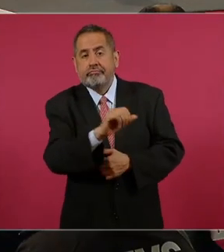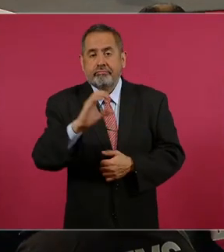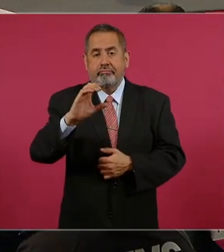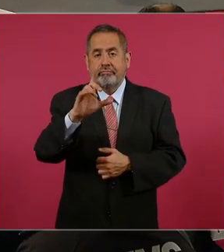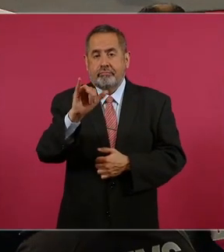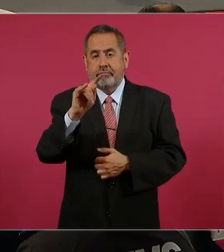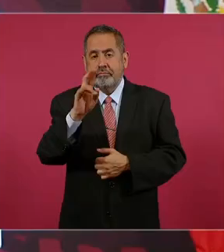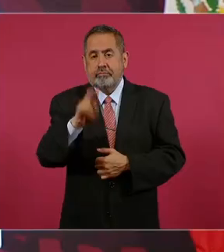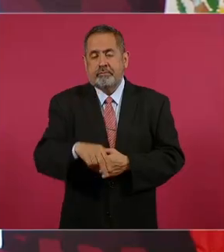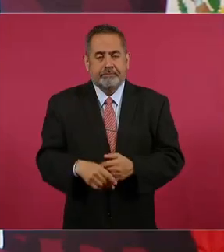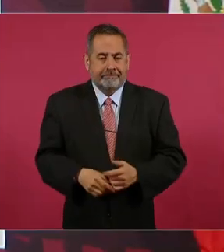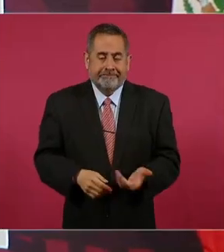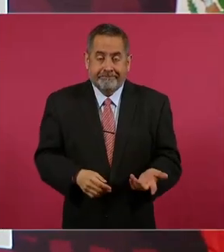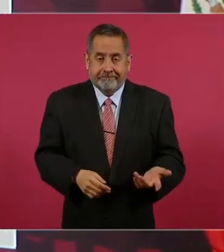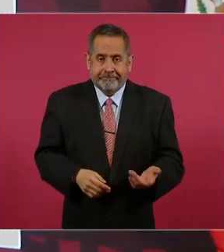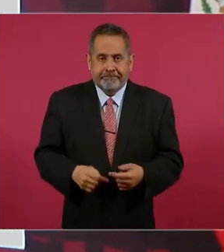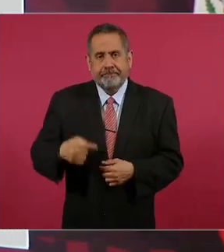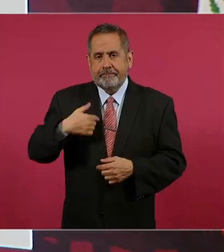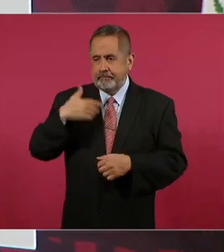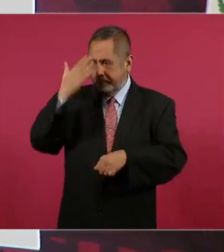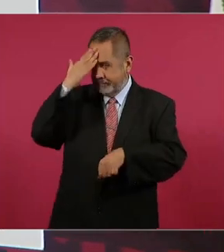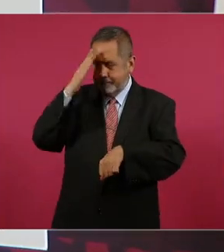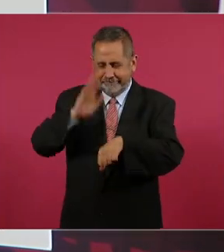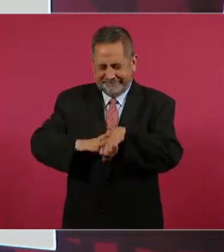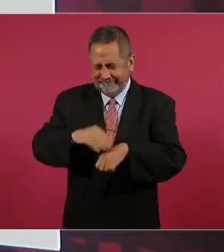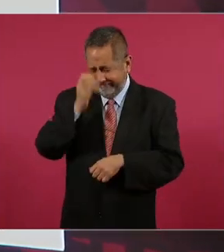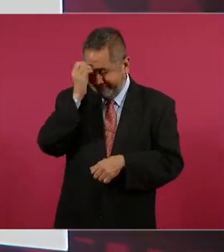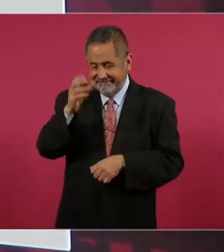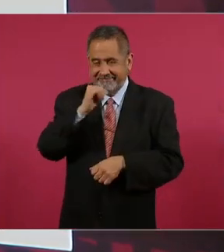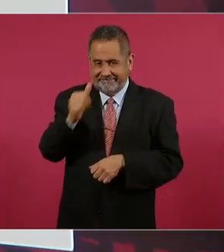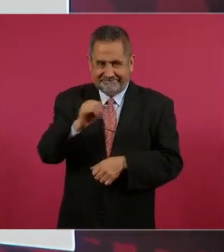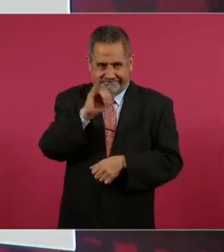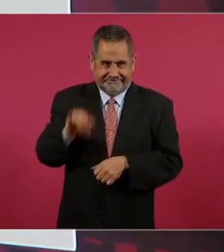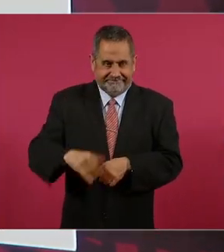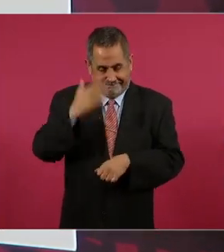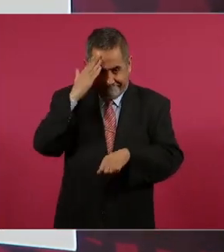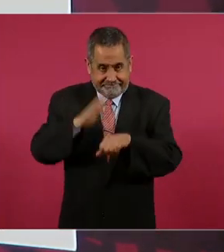Y no se me va a olvidar esto para los jóvenes